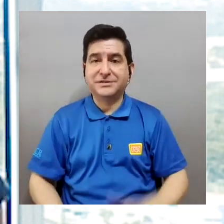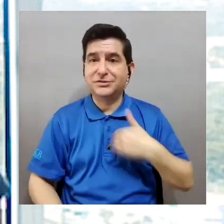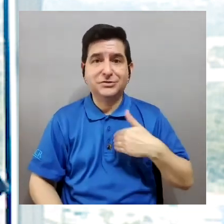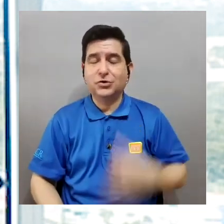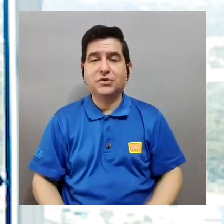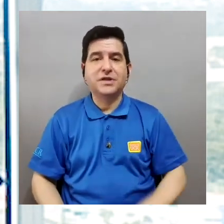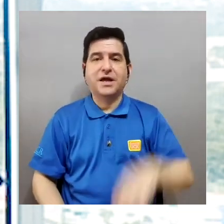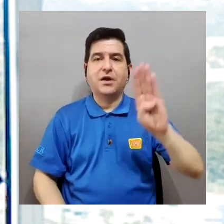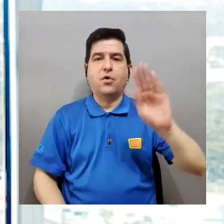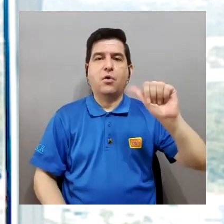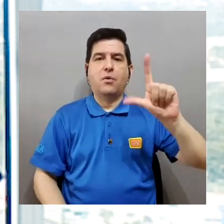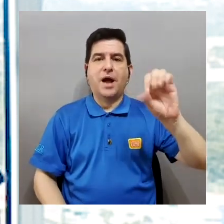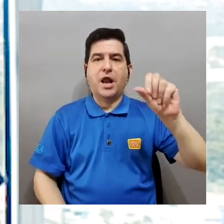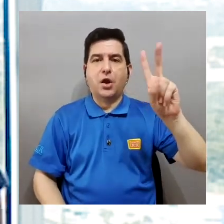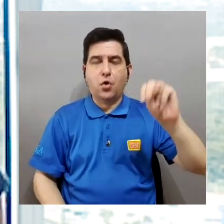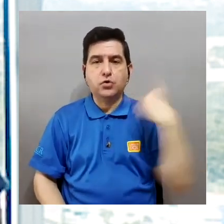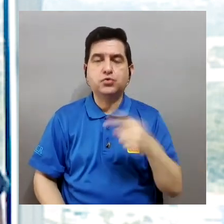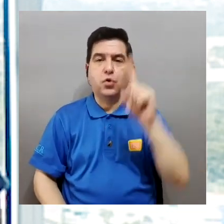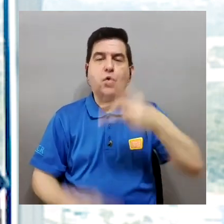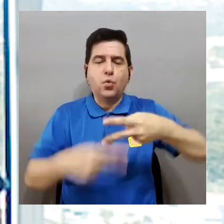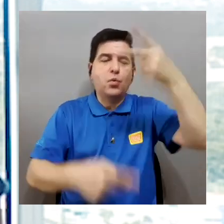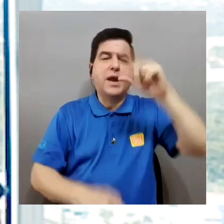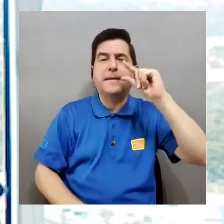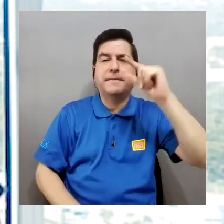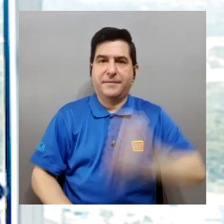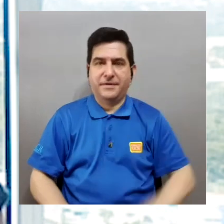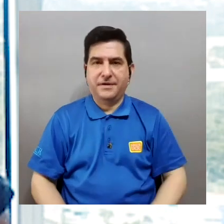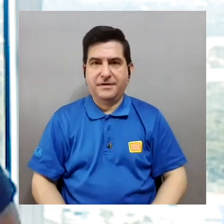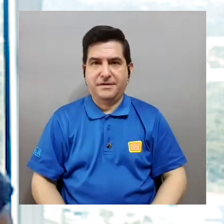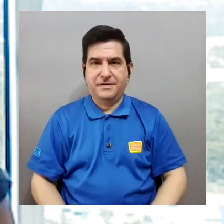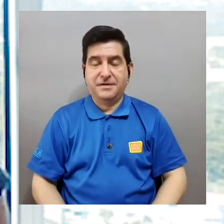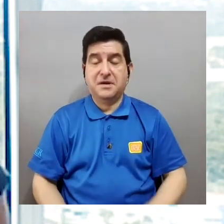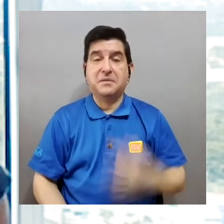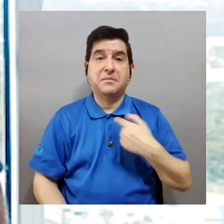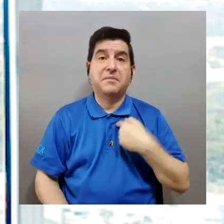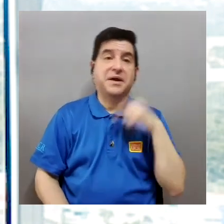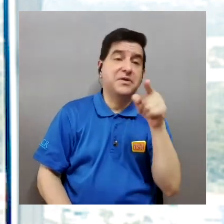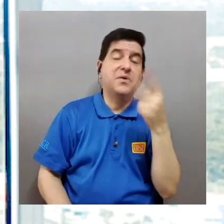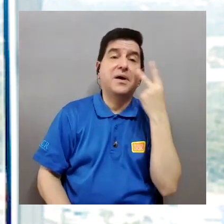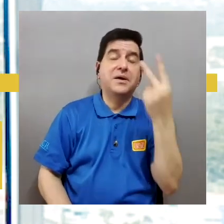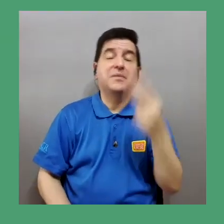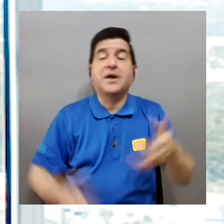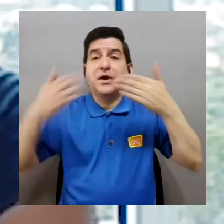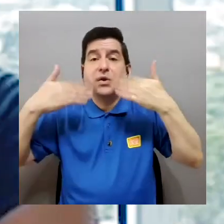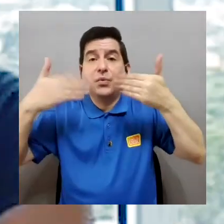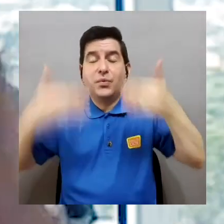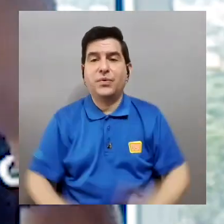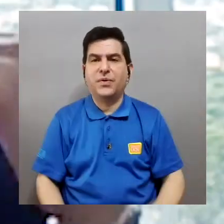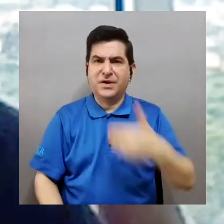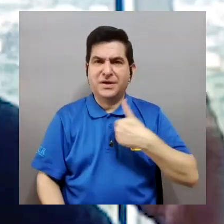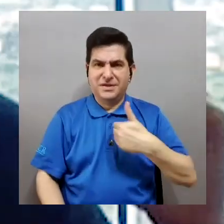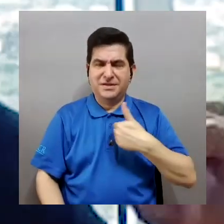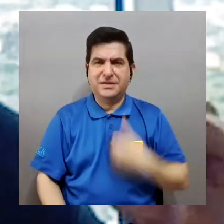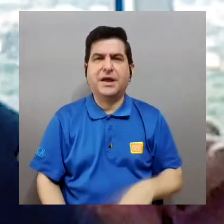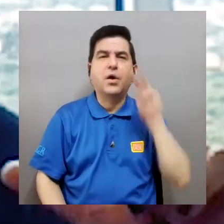tengo balcón, solamente tengo una ventana pequeñita que apenas como para que dé un poquito de ventilación. Lo que tengo es